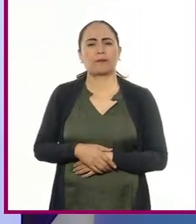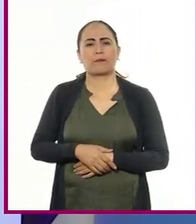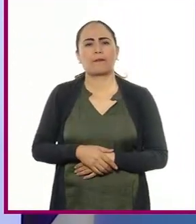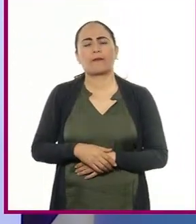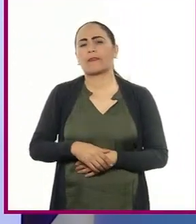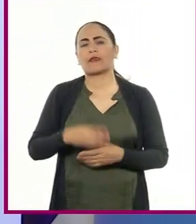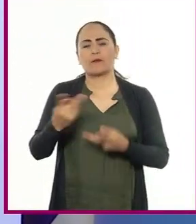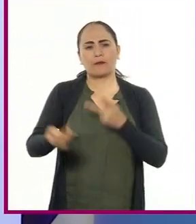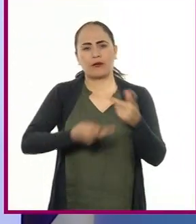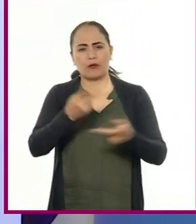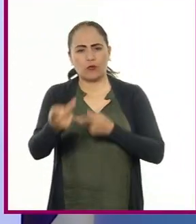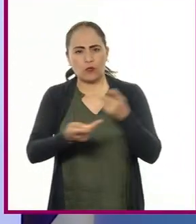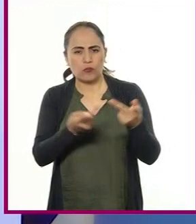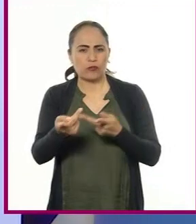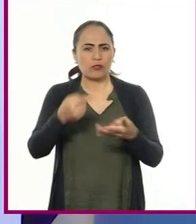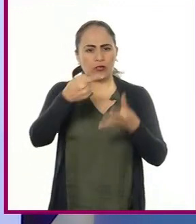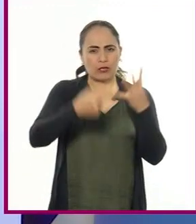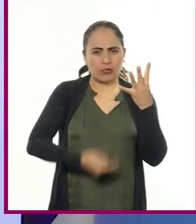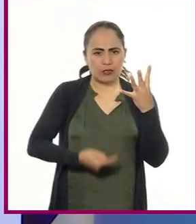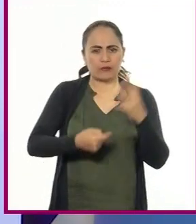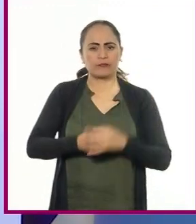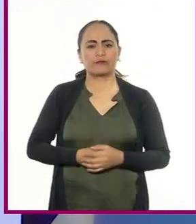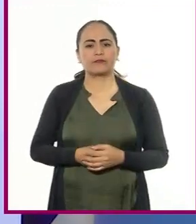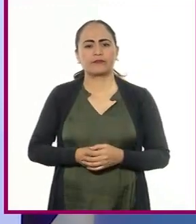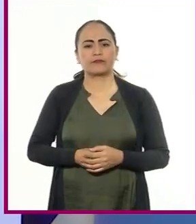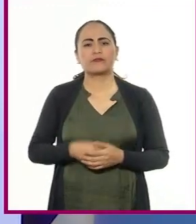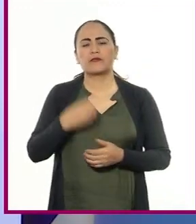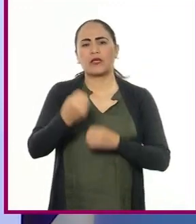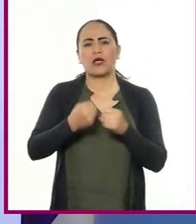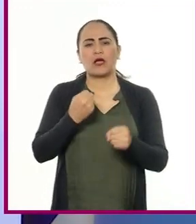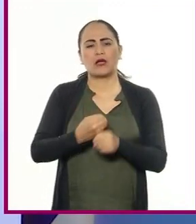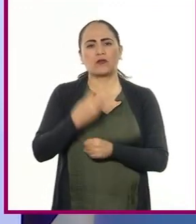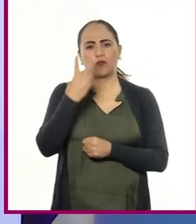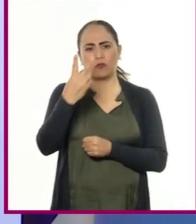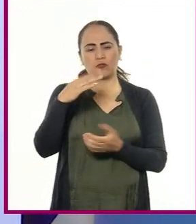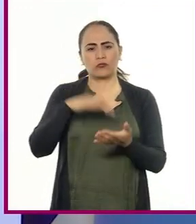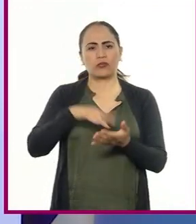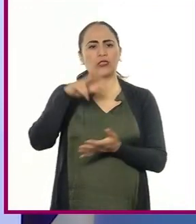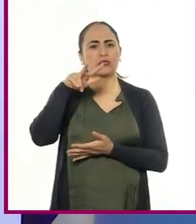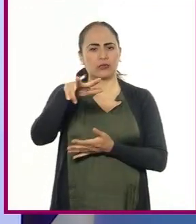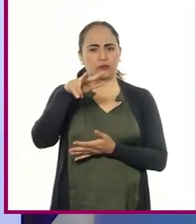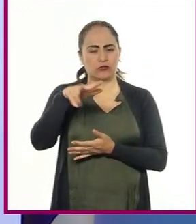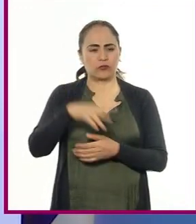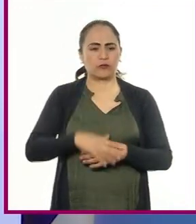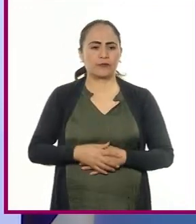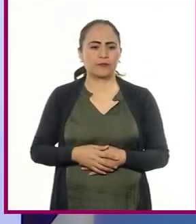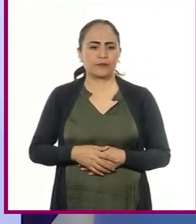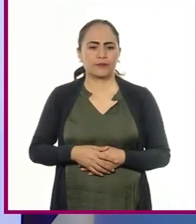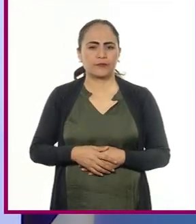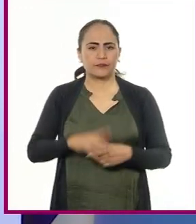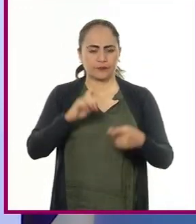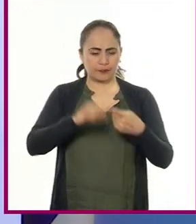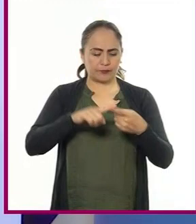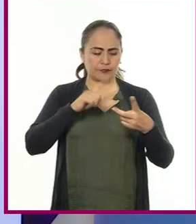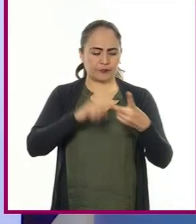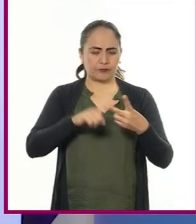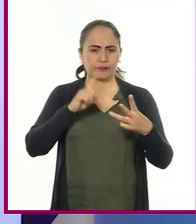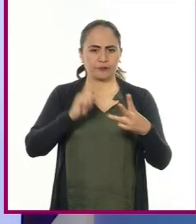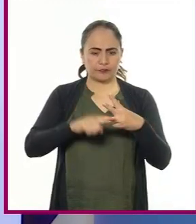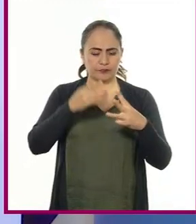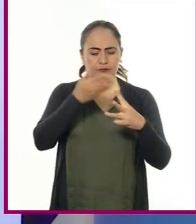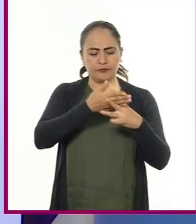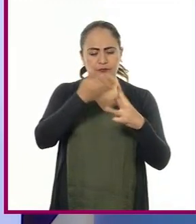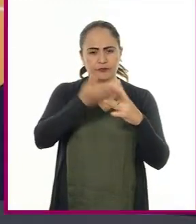Dinámica Demográfica, ENADID 2018 por sus siglas, a partir de 3 variables